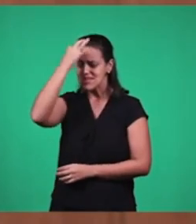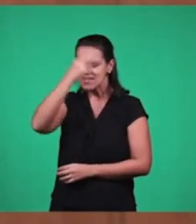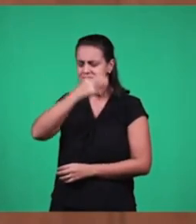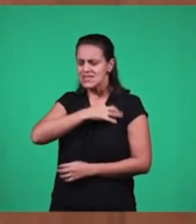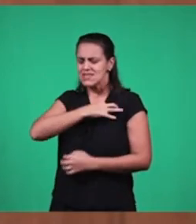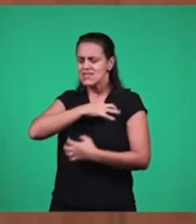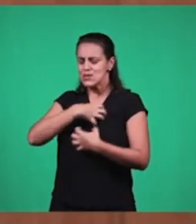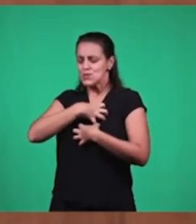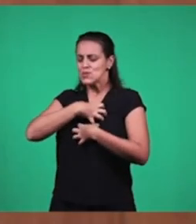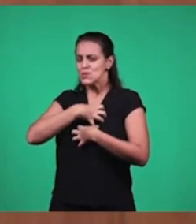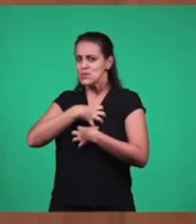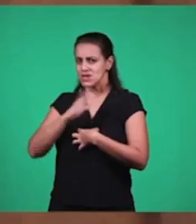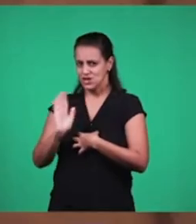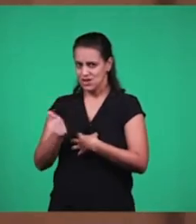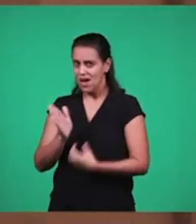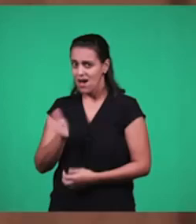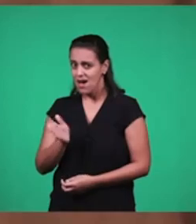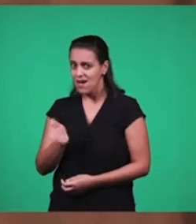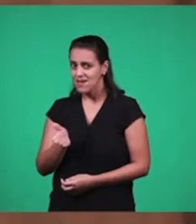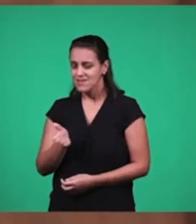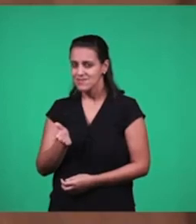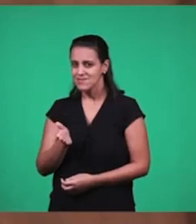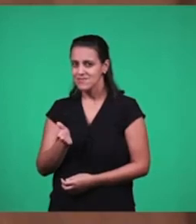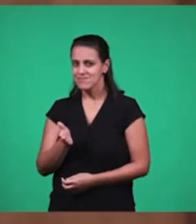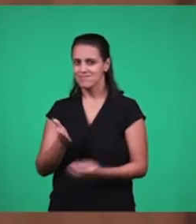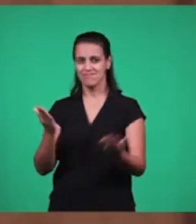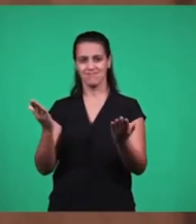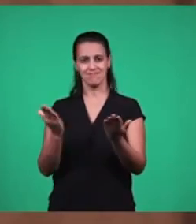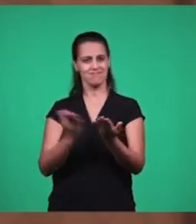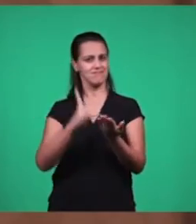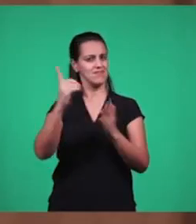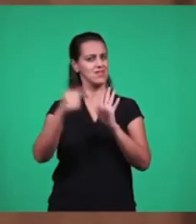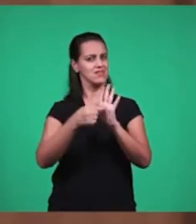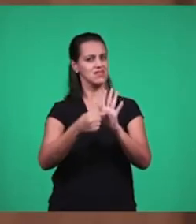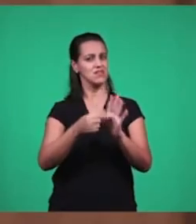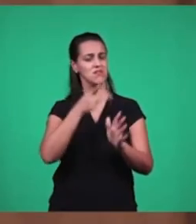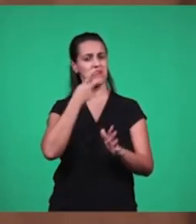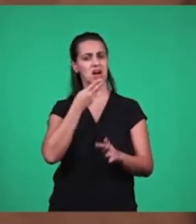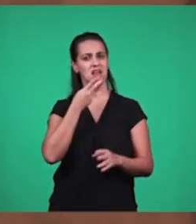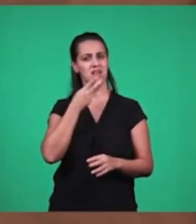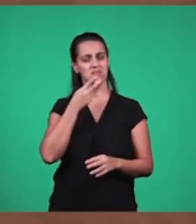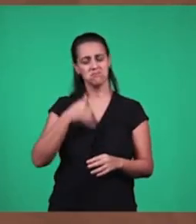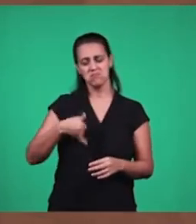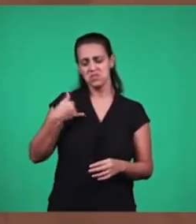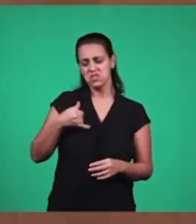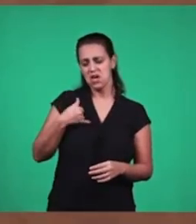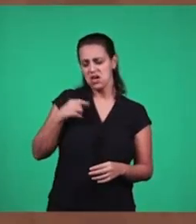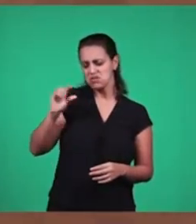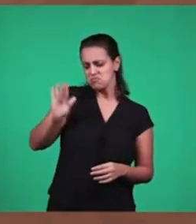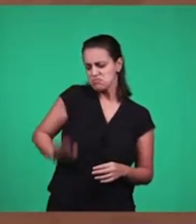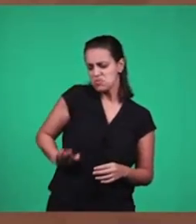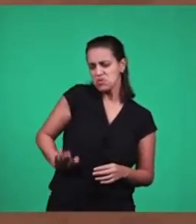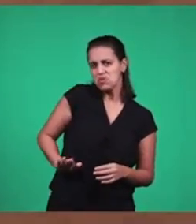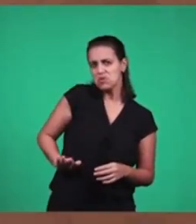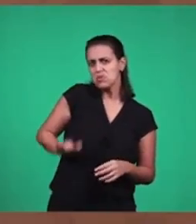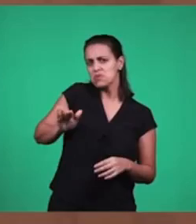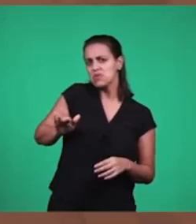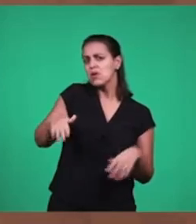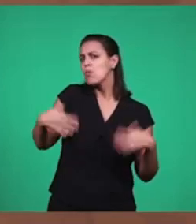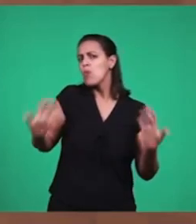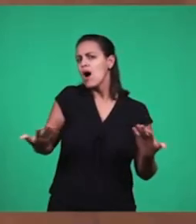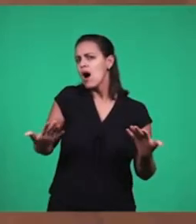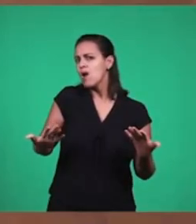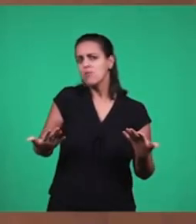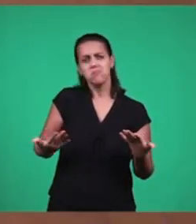con el Espíritu Santo? La palabra de Dios, ella no muestra una edad mínima. No habla